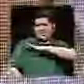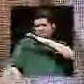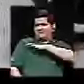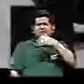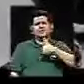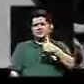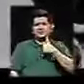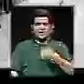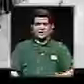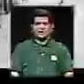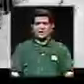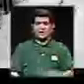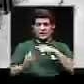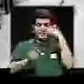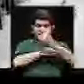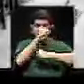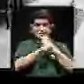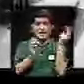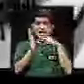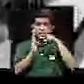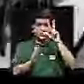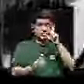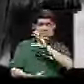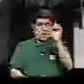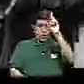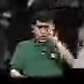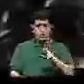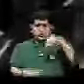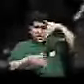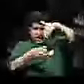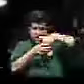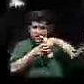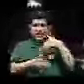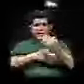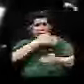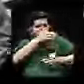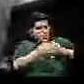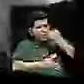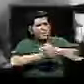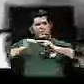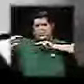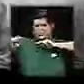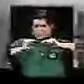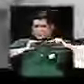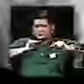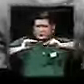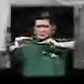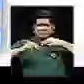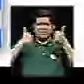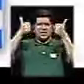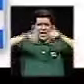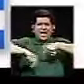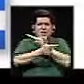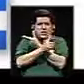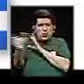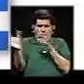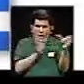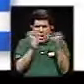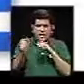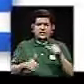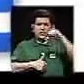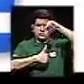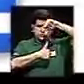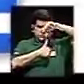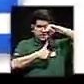beneficios desde el año 2003 Costa Rica se introdujo en un largo proceso de negociación de un tratado de libre comercio con